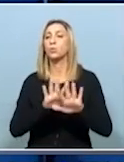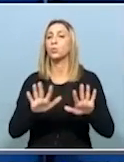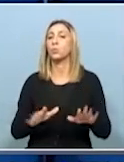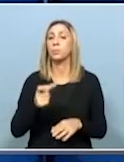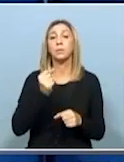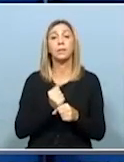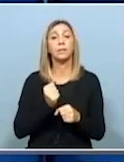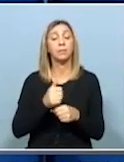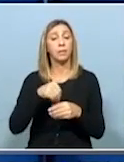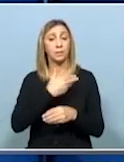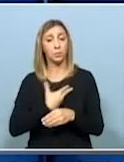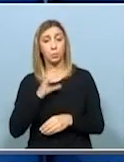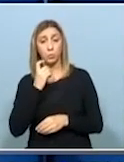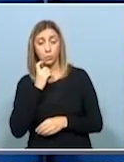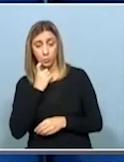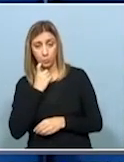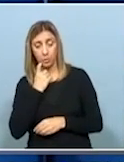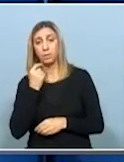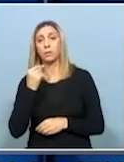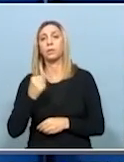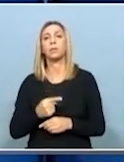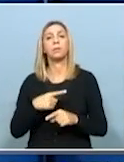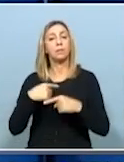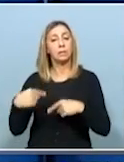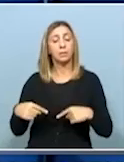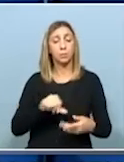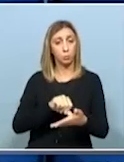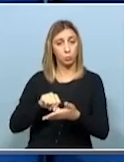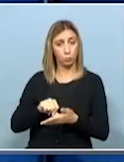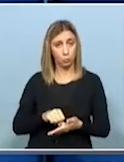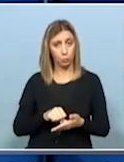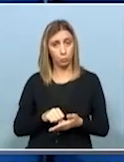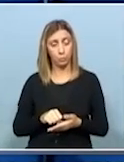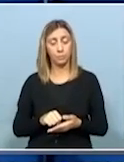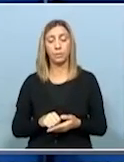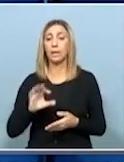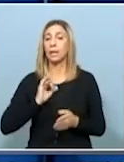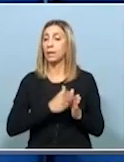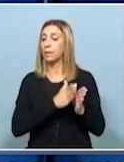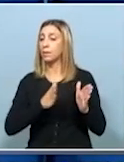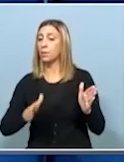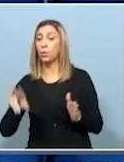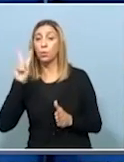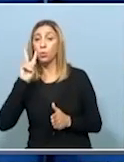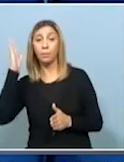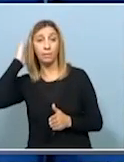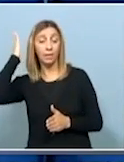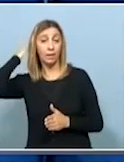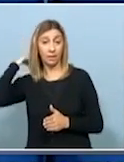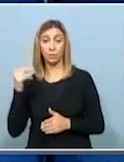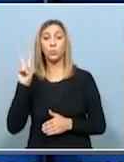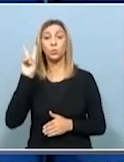administración pública provincial tanto centralizada como descentralizada bien durante el año 2016